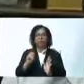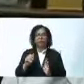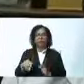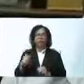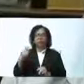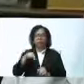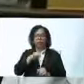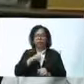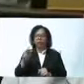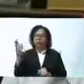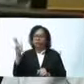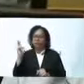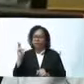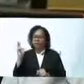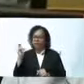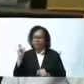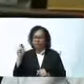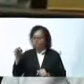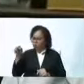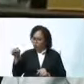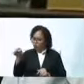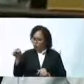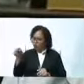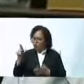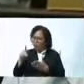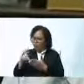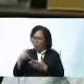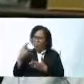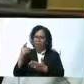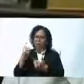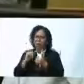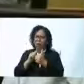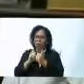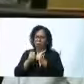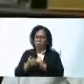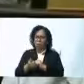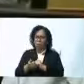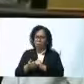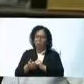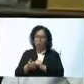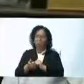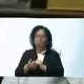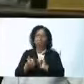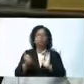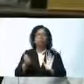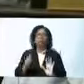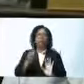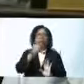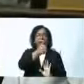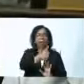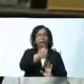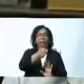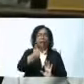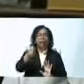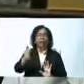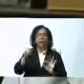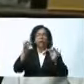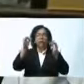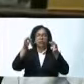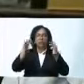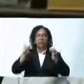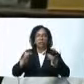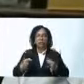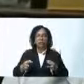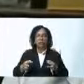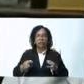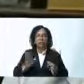para el pago de colegio. Cada padre pone a sus hijos en un colegio según su condición económica, pero sí debemos de cuidar